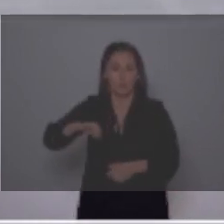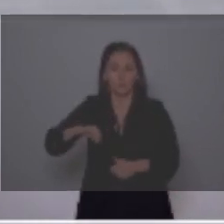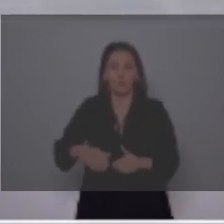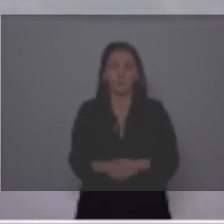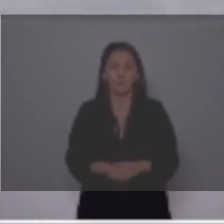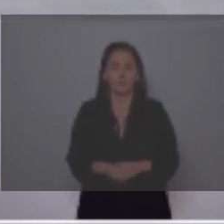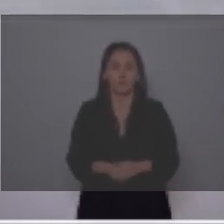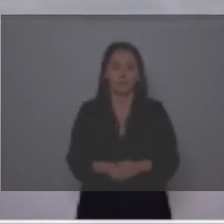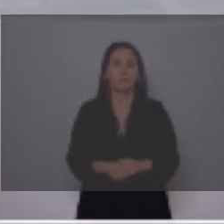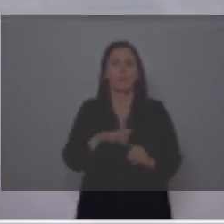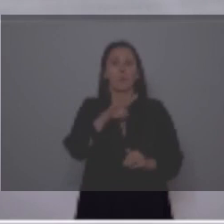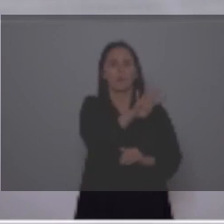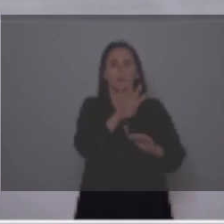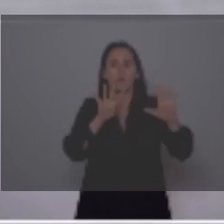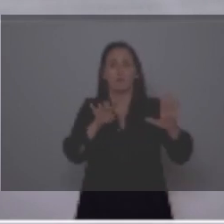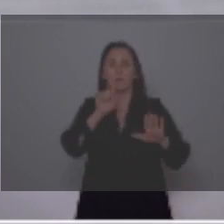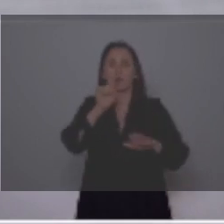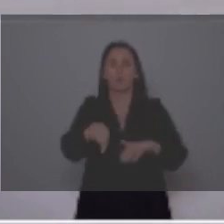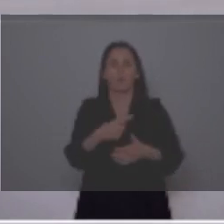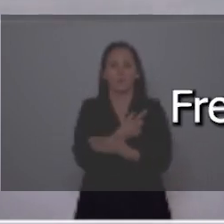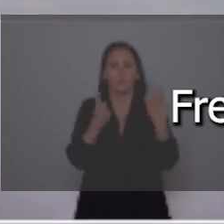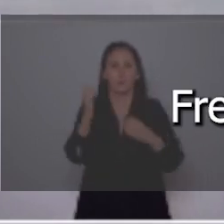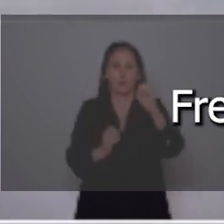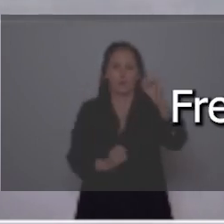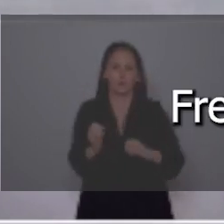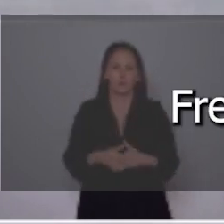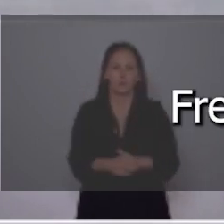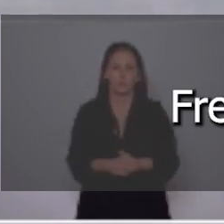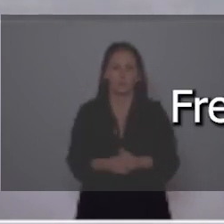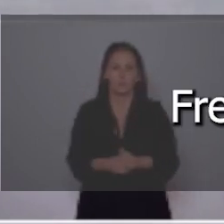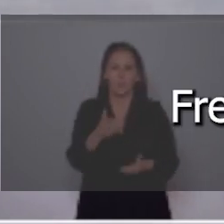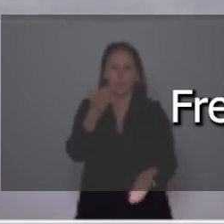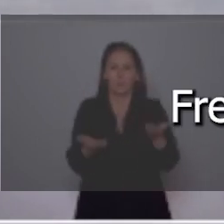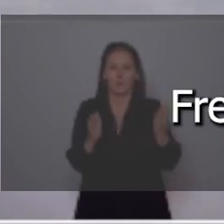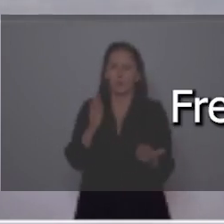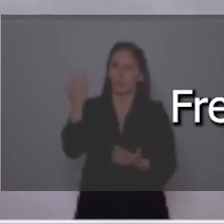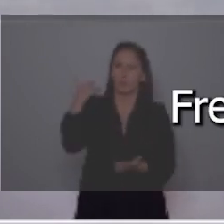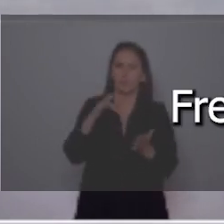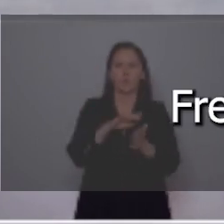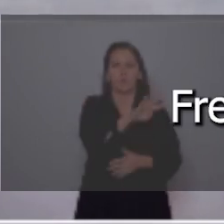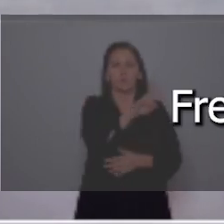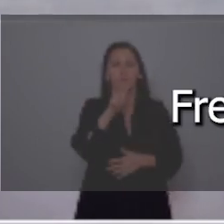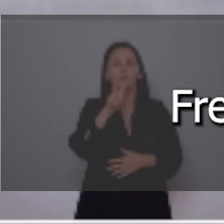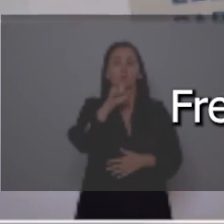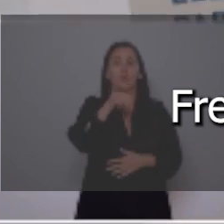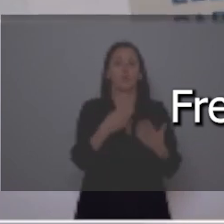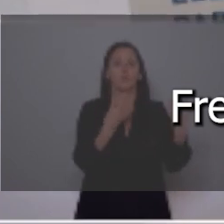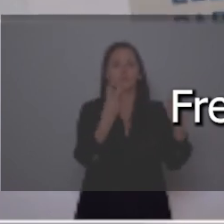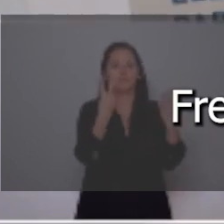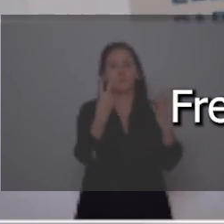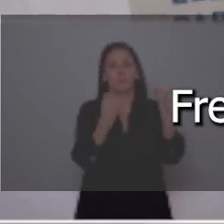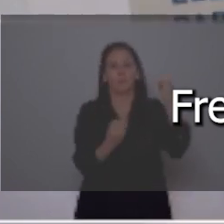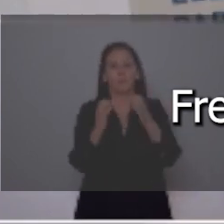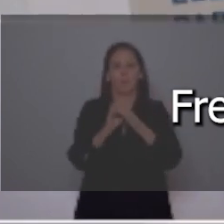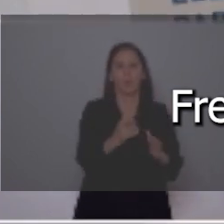es de un 49,16 por. fronte o 4297 por